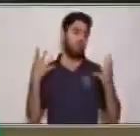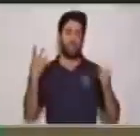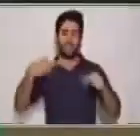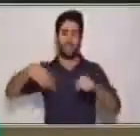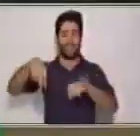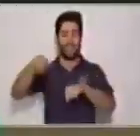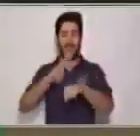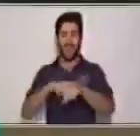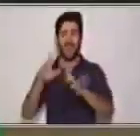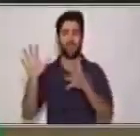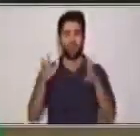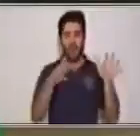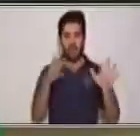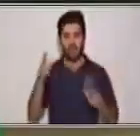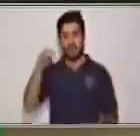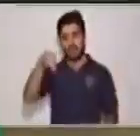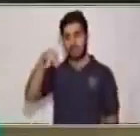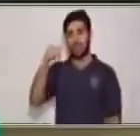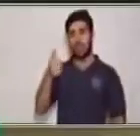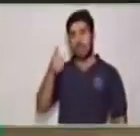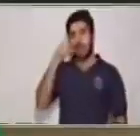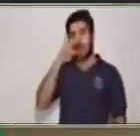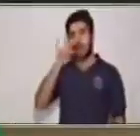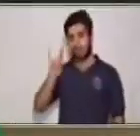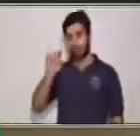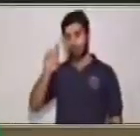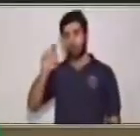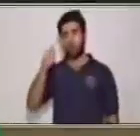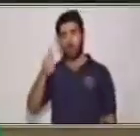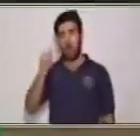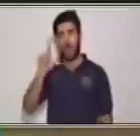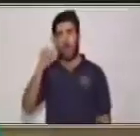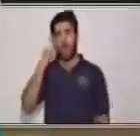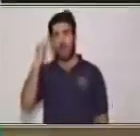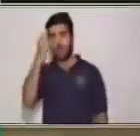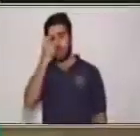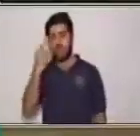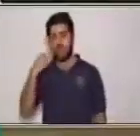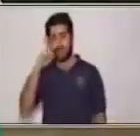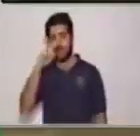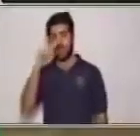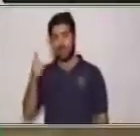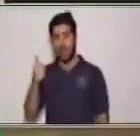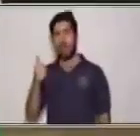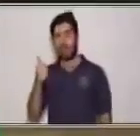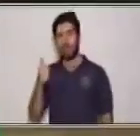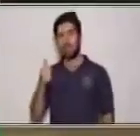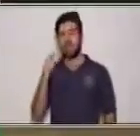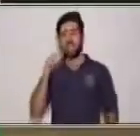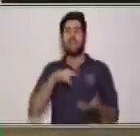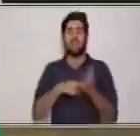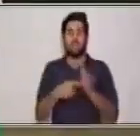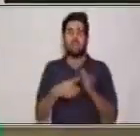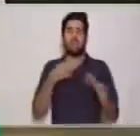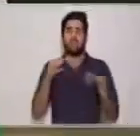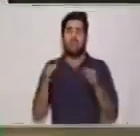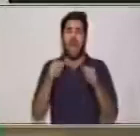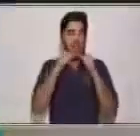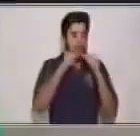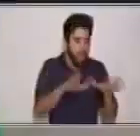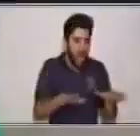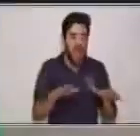a la naturaleza. Esto lo puedo comparar cuando hablamos de la mitología romana, que se refiere mucho a los seres